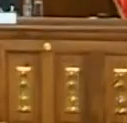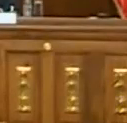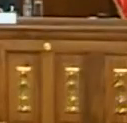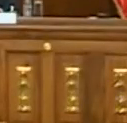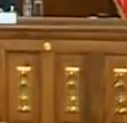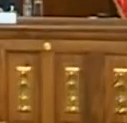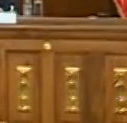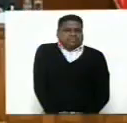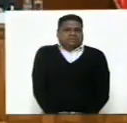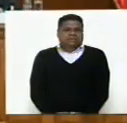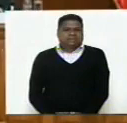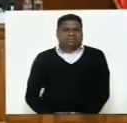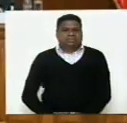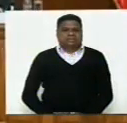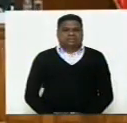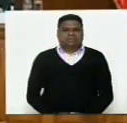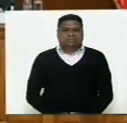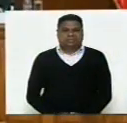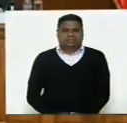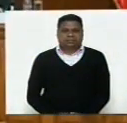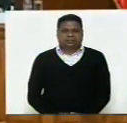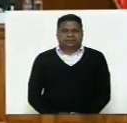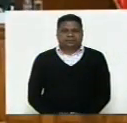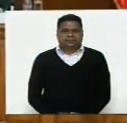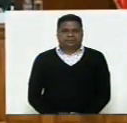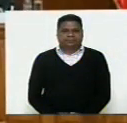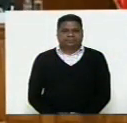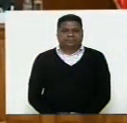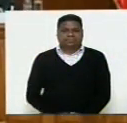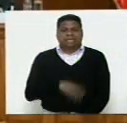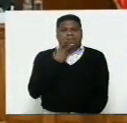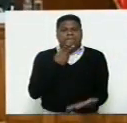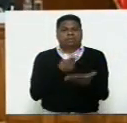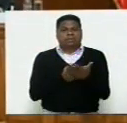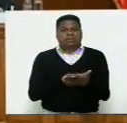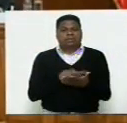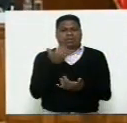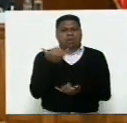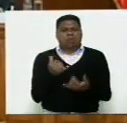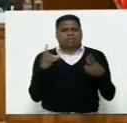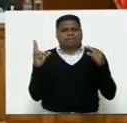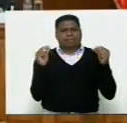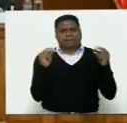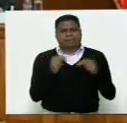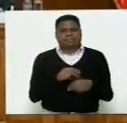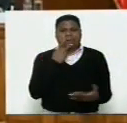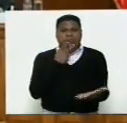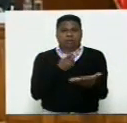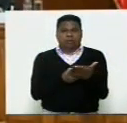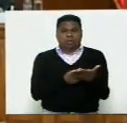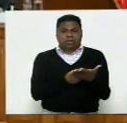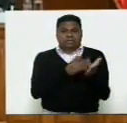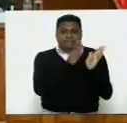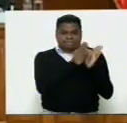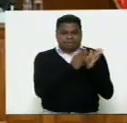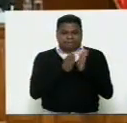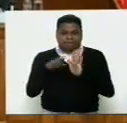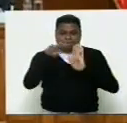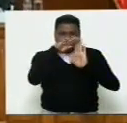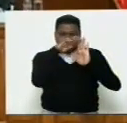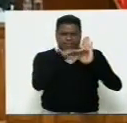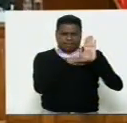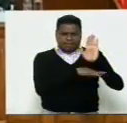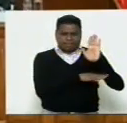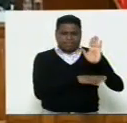Ciudadana presidenta. Bueno, sírvase, por favor, dar lectura al orden, la propuesta del orden del día. Propuesta del orden del día de la